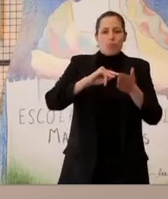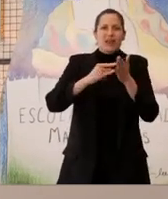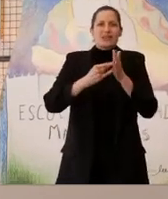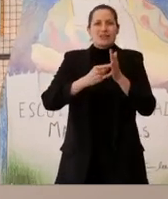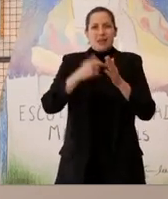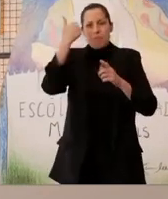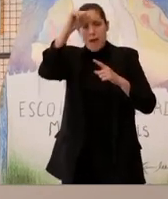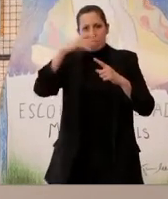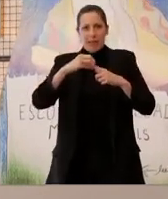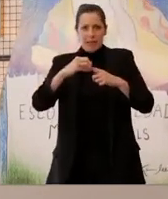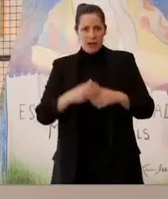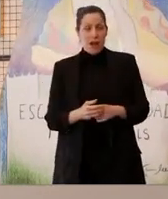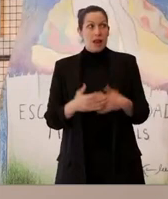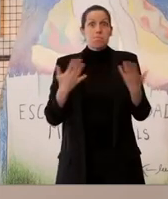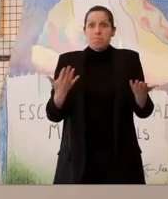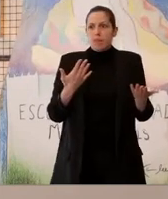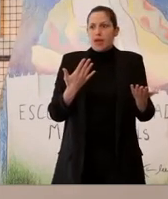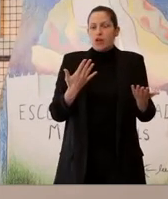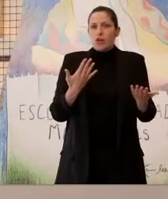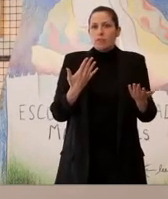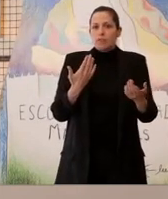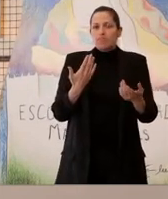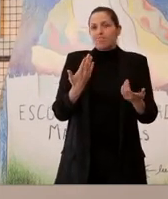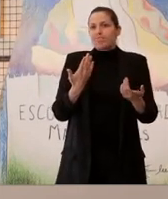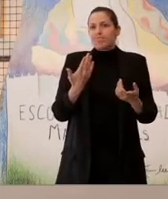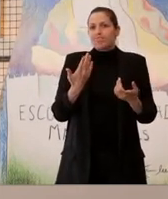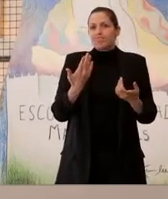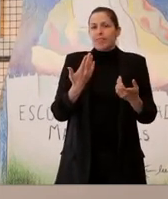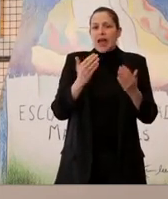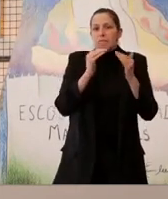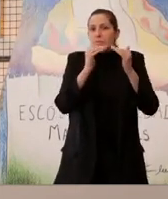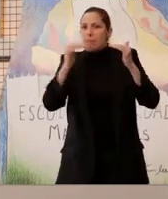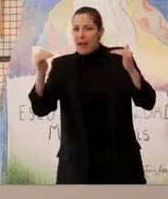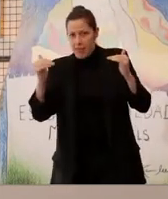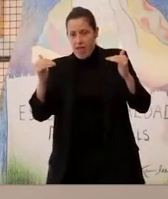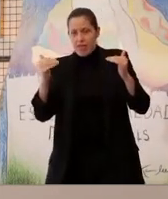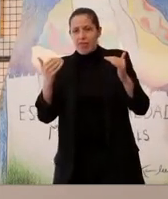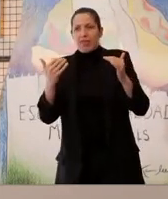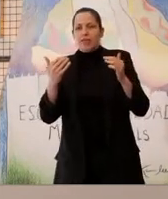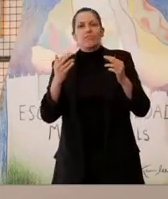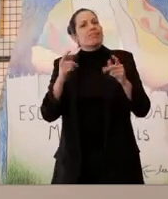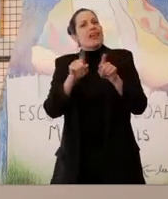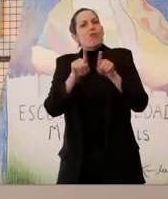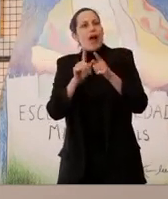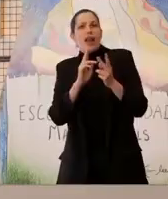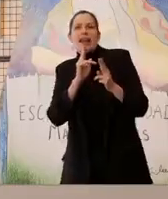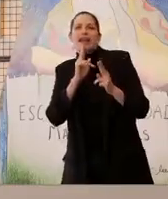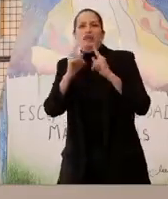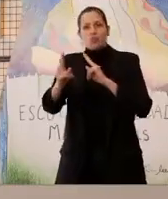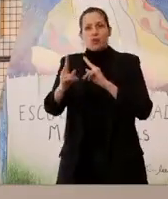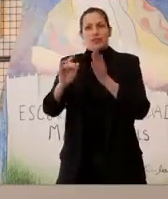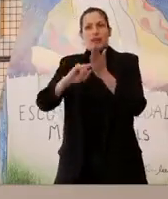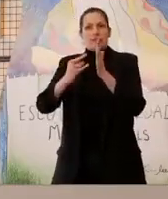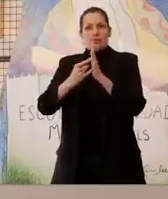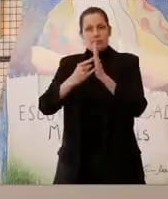es que la paridad toca la médula del sistema patriarcal o es la respuesta a la médula del sistema patriarcal porque el sistema